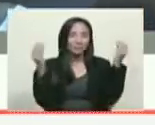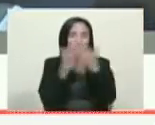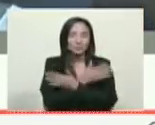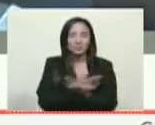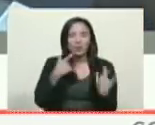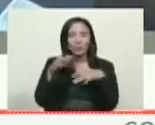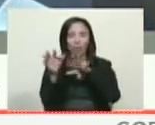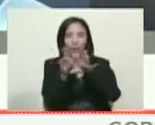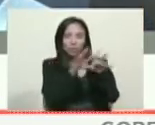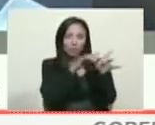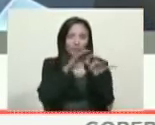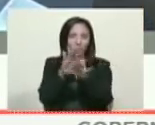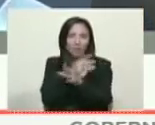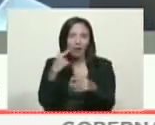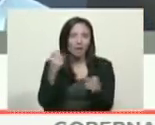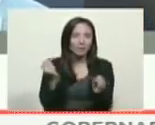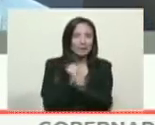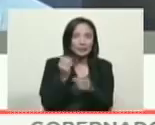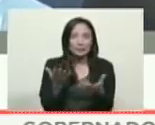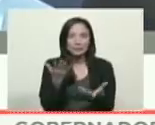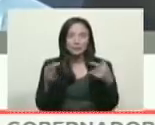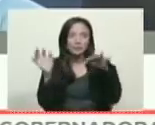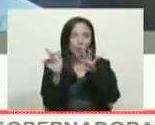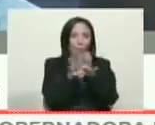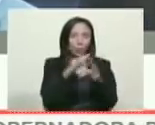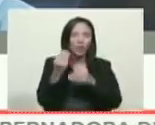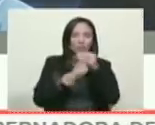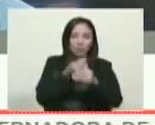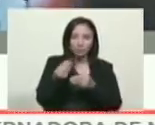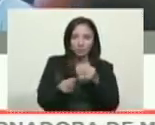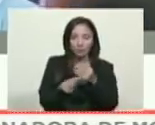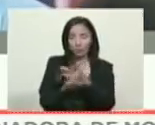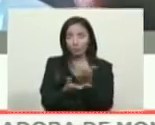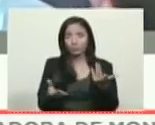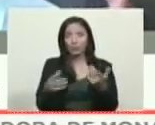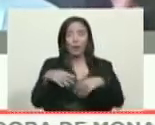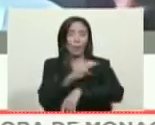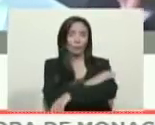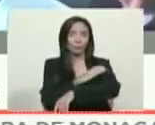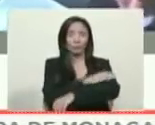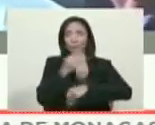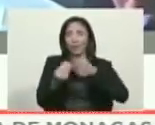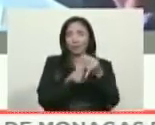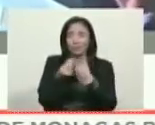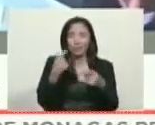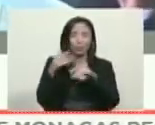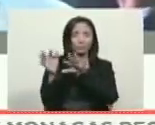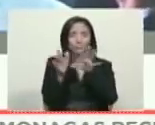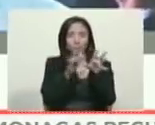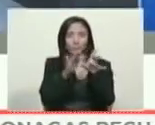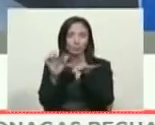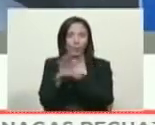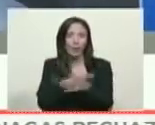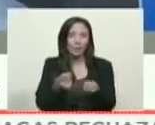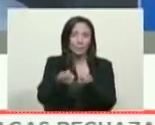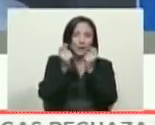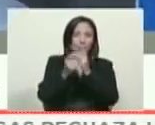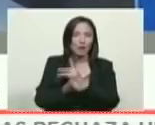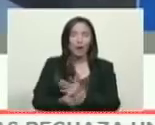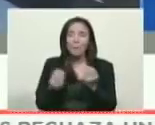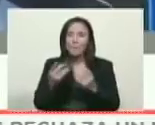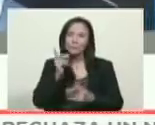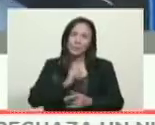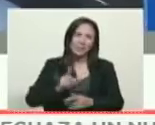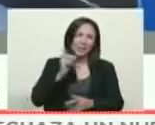psicológica, de la operación de falso positivo, de la operación de inmensas